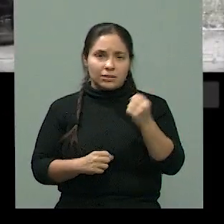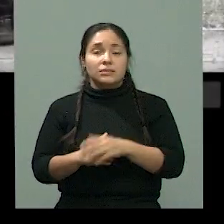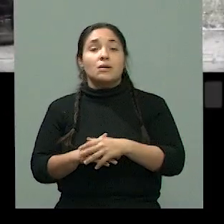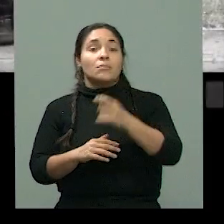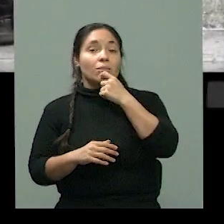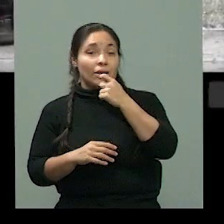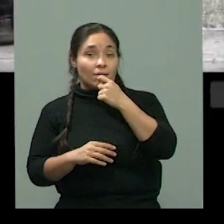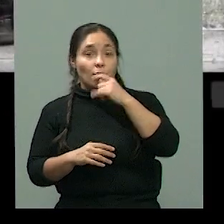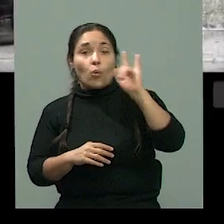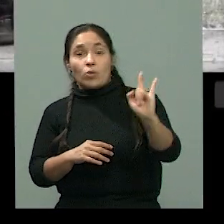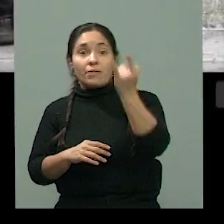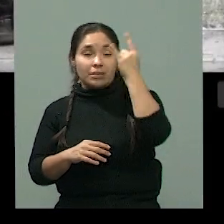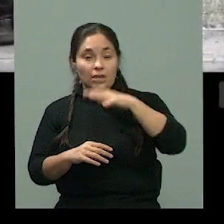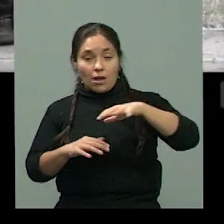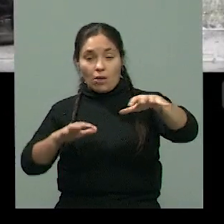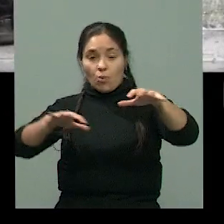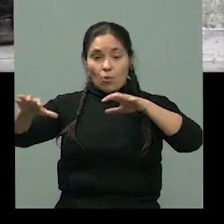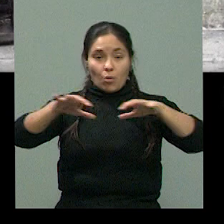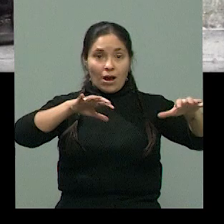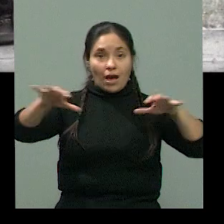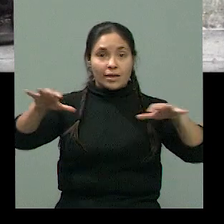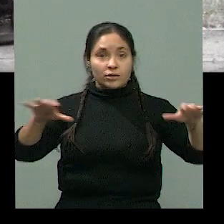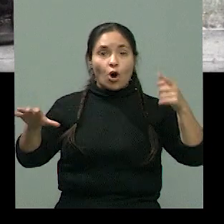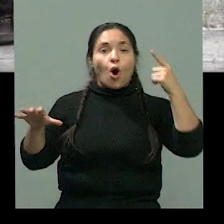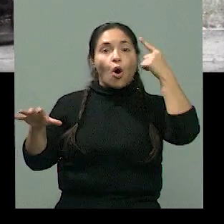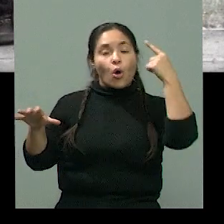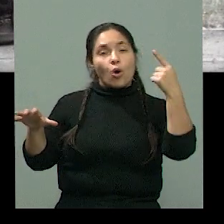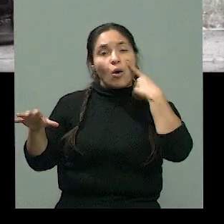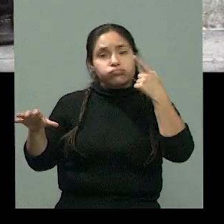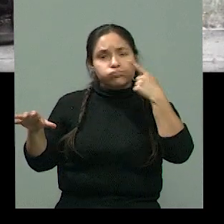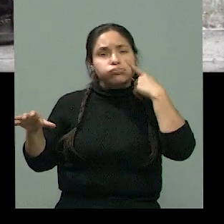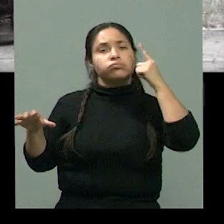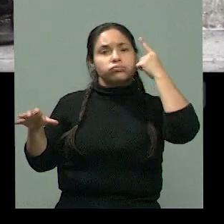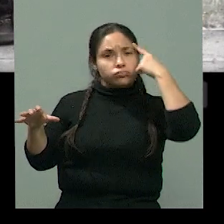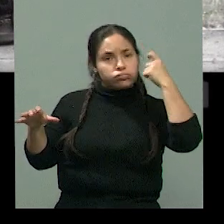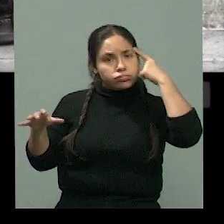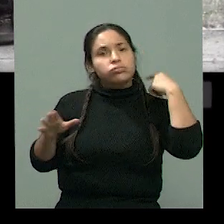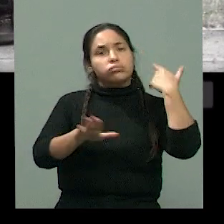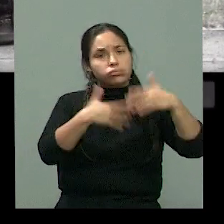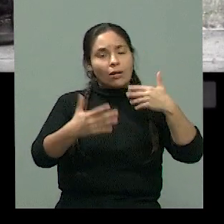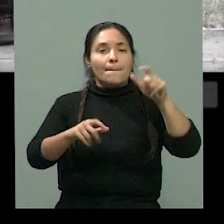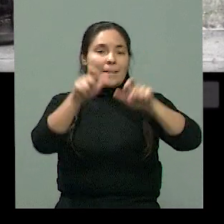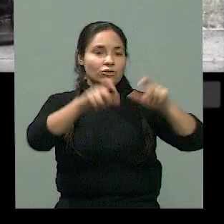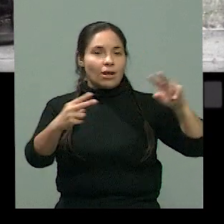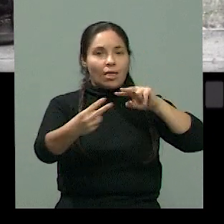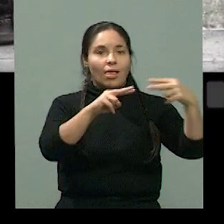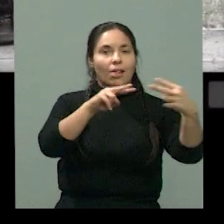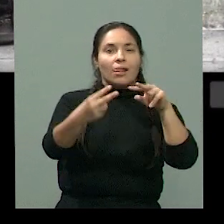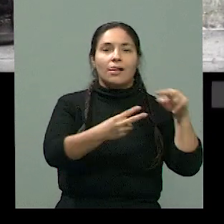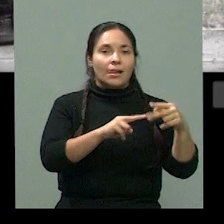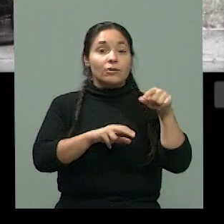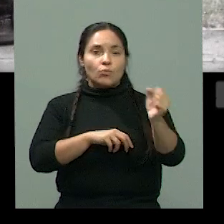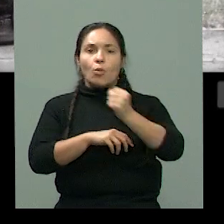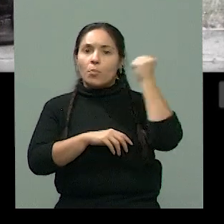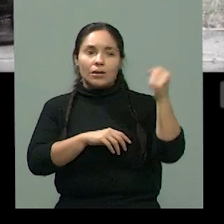espacios universitarios en donde se construya conocimiento, encontrándonos las personas, son fundamentales,